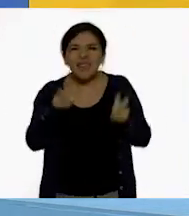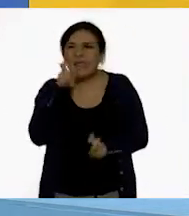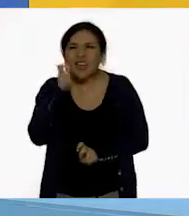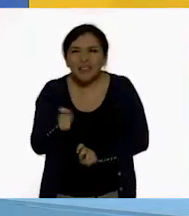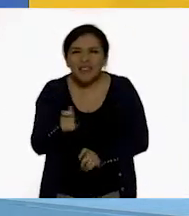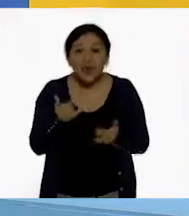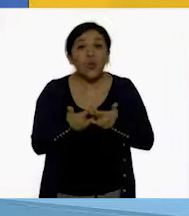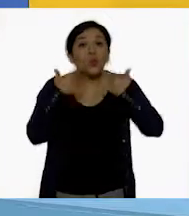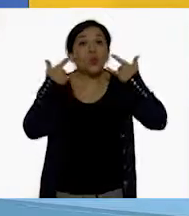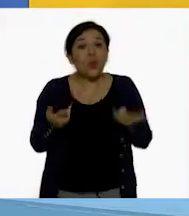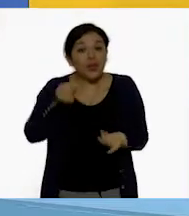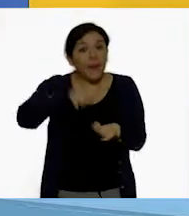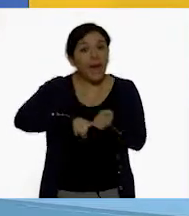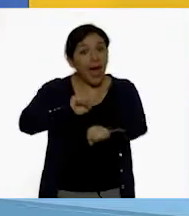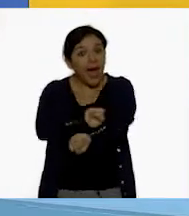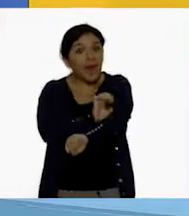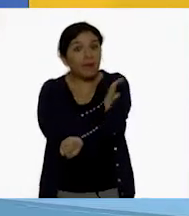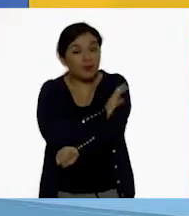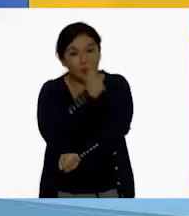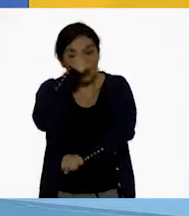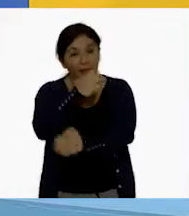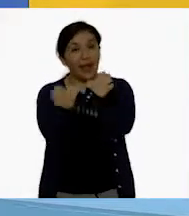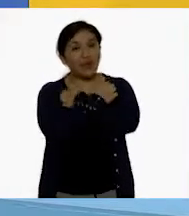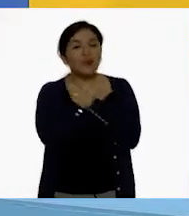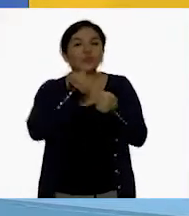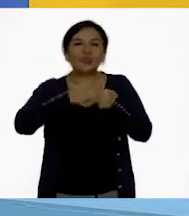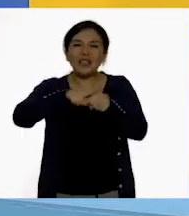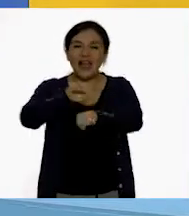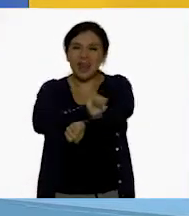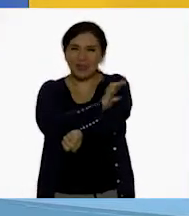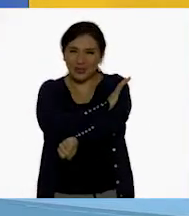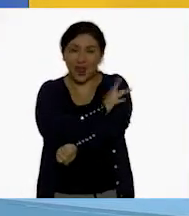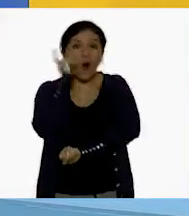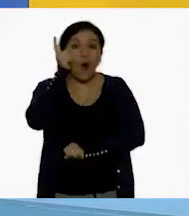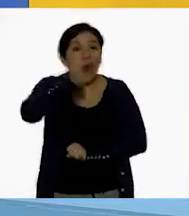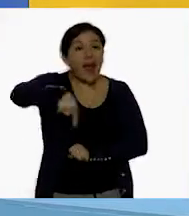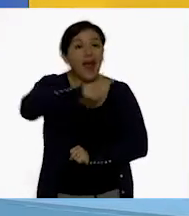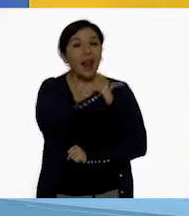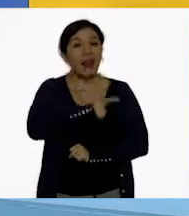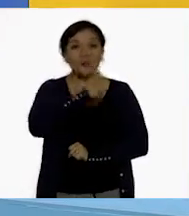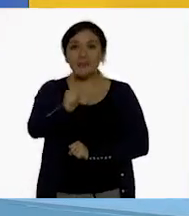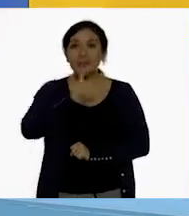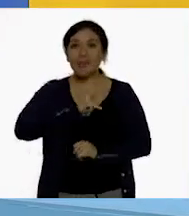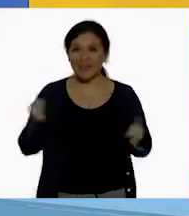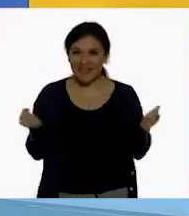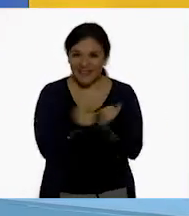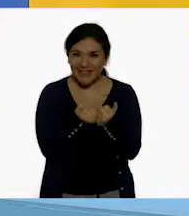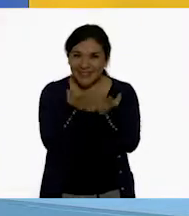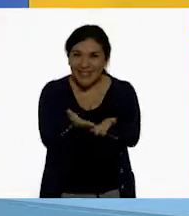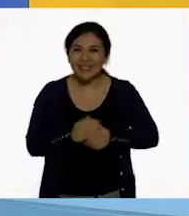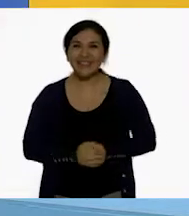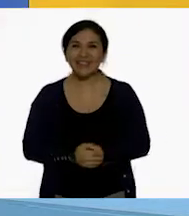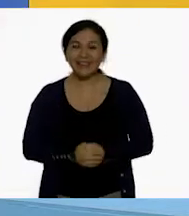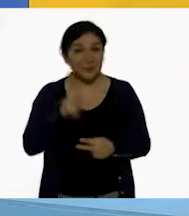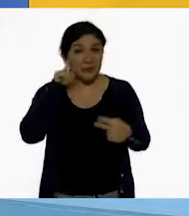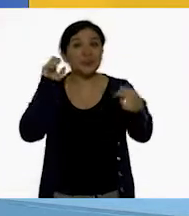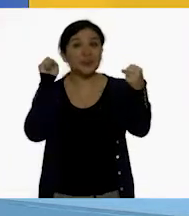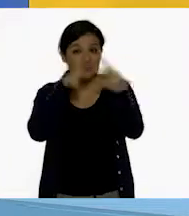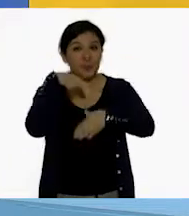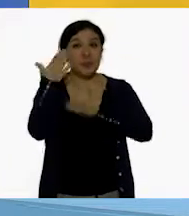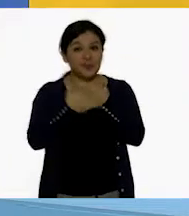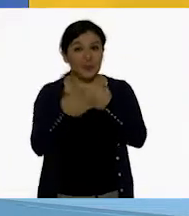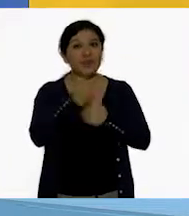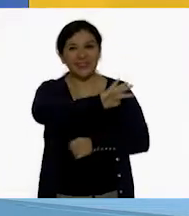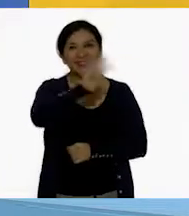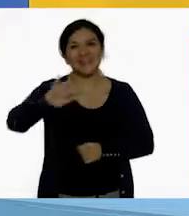Un cuento de emociones, de educación socioemocional. Espero que lo hayan disfrutado tanto como nosotros. Nos vemos hasta